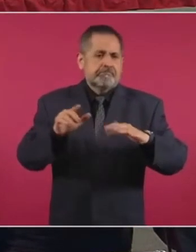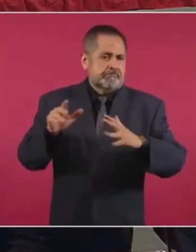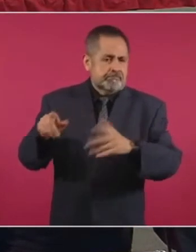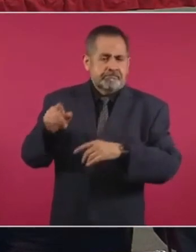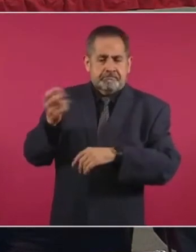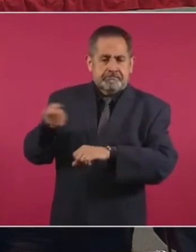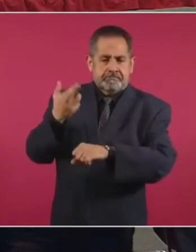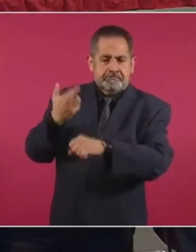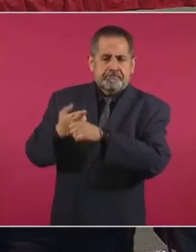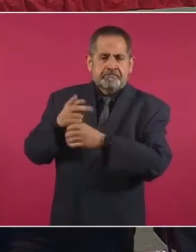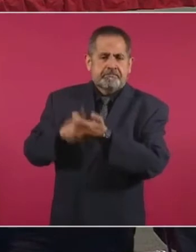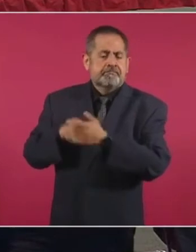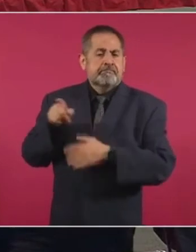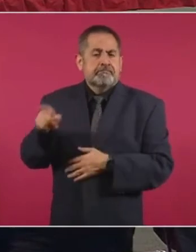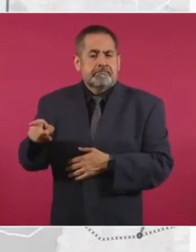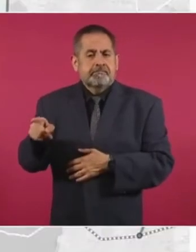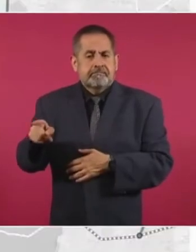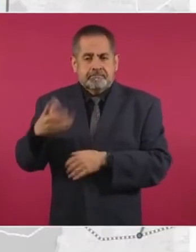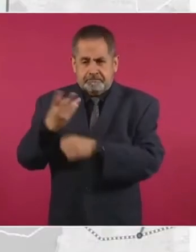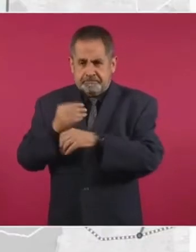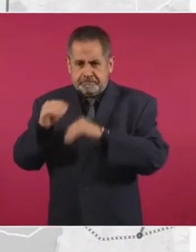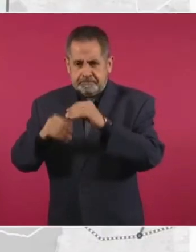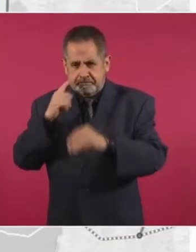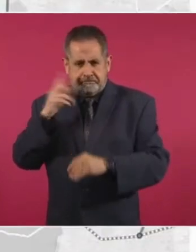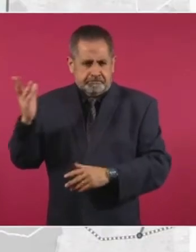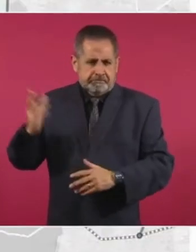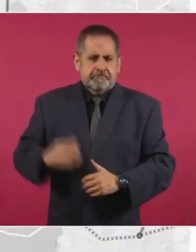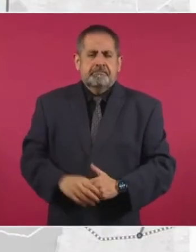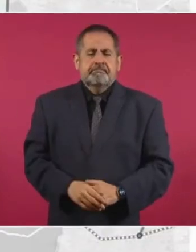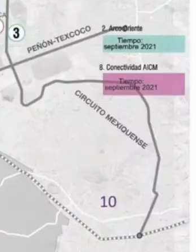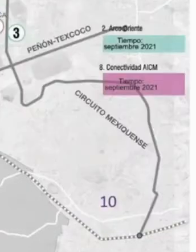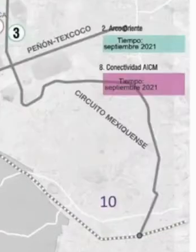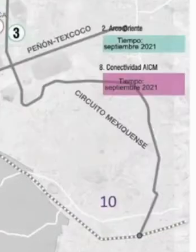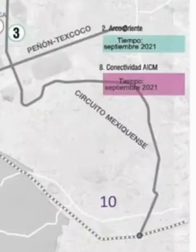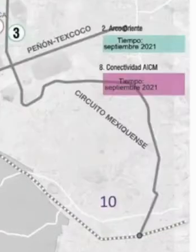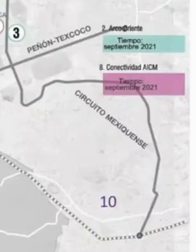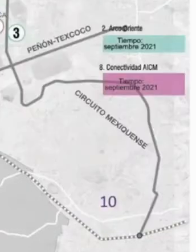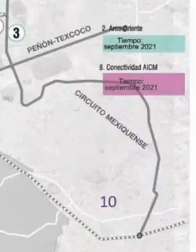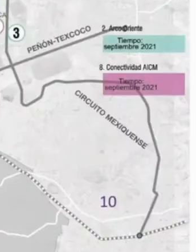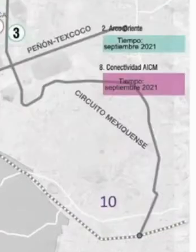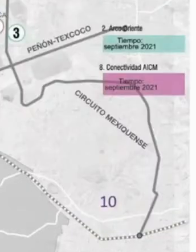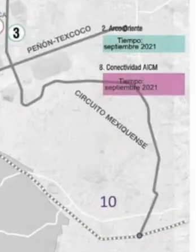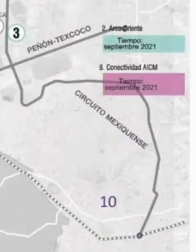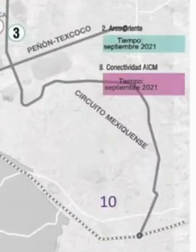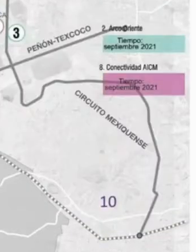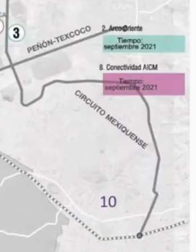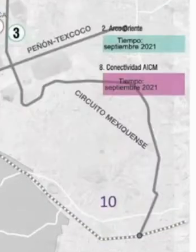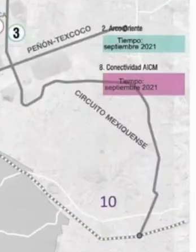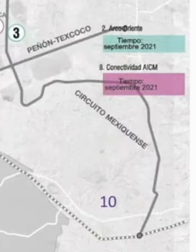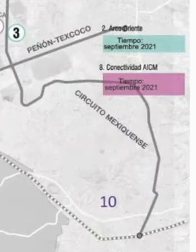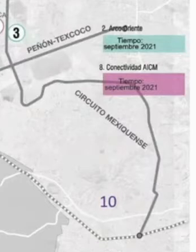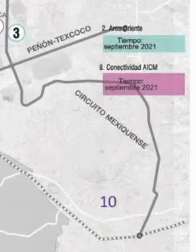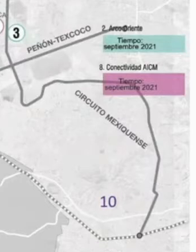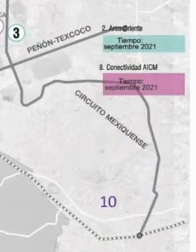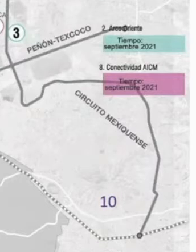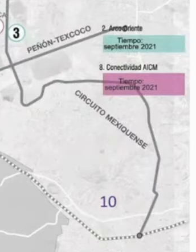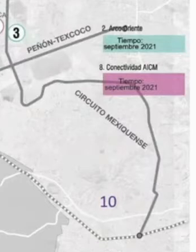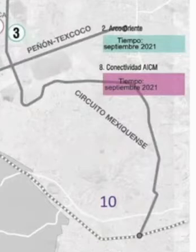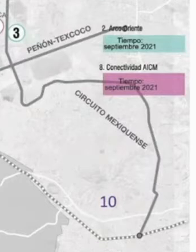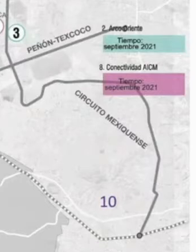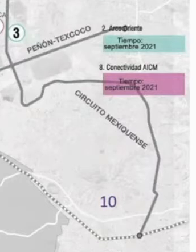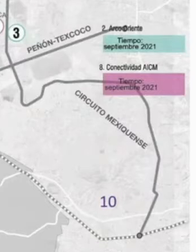Secretaría de Infraestructura y Comunicaciones y también el Gobierno de la Ciudad de México. Algunas las mencionó hace un